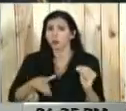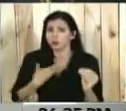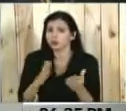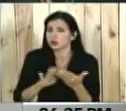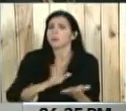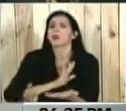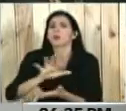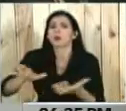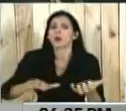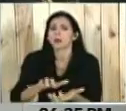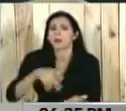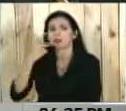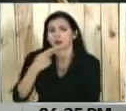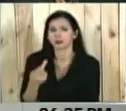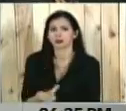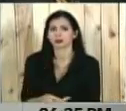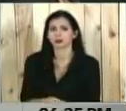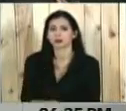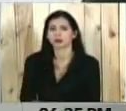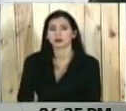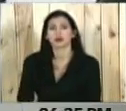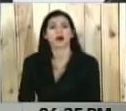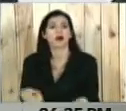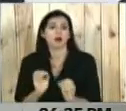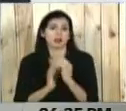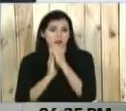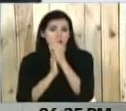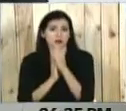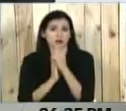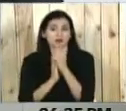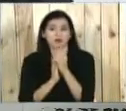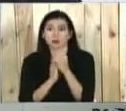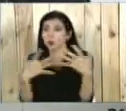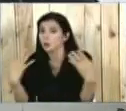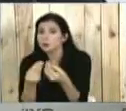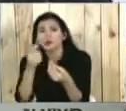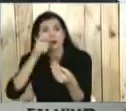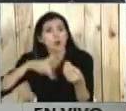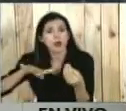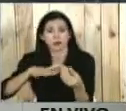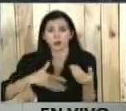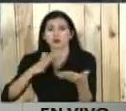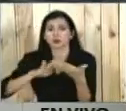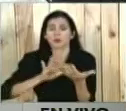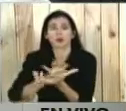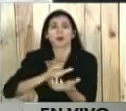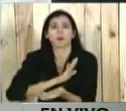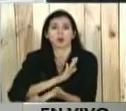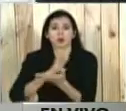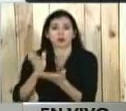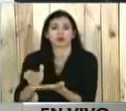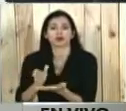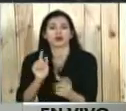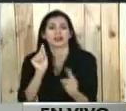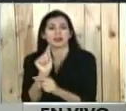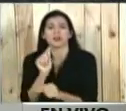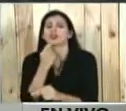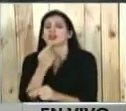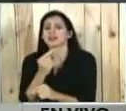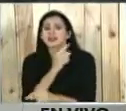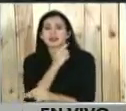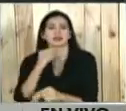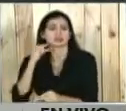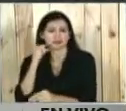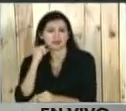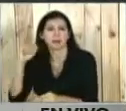diferencias políticas y de liderazgo con el pueblo. Ahí está. Yo se lo recordaba hoy a Monseñor Chelli y a Rodríguez Zapatero